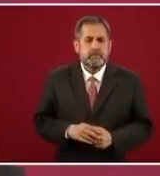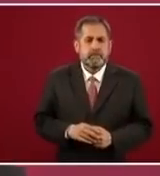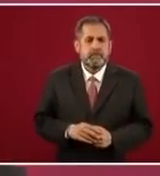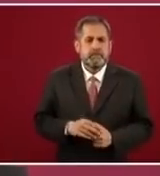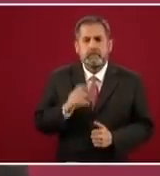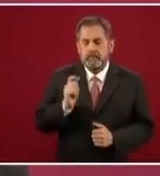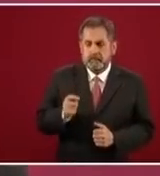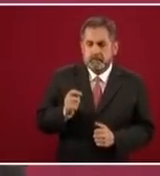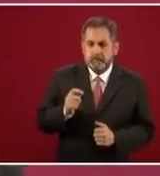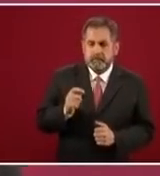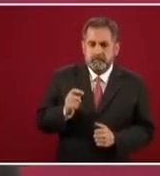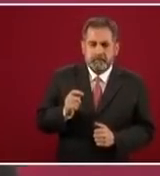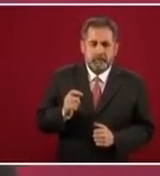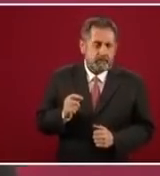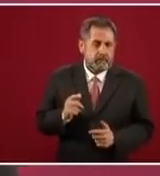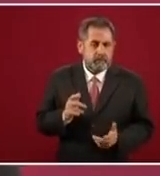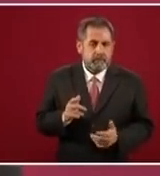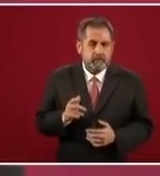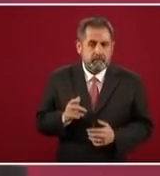Muchos que